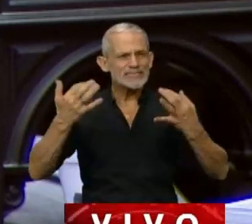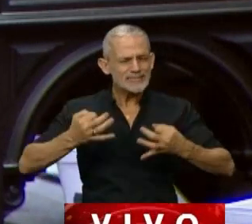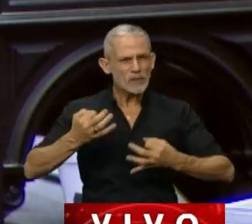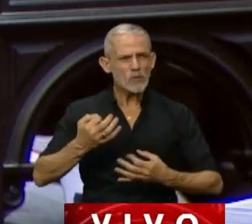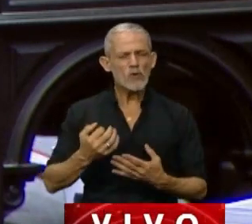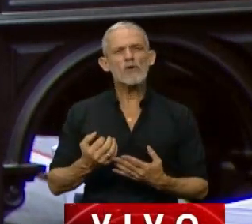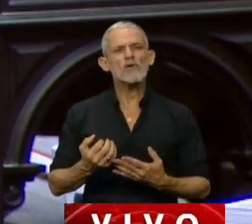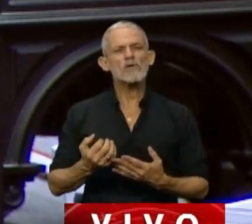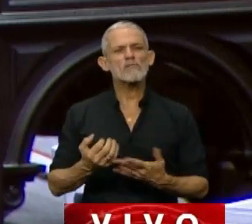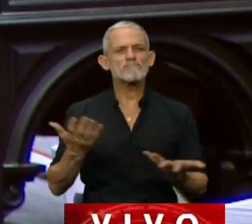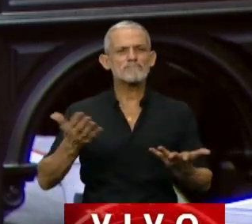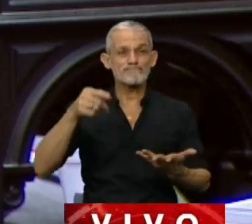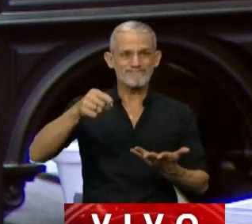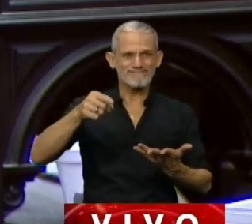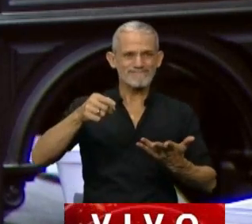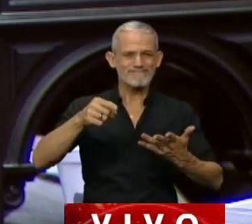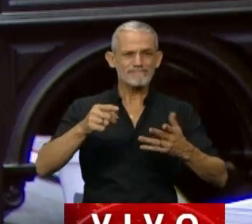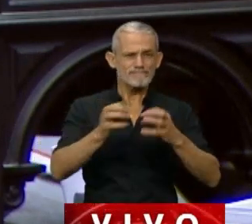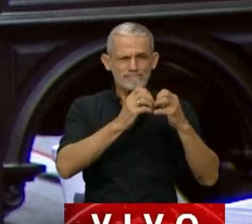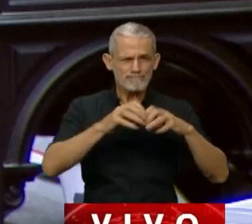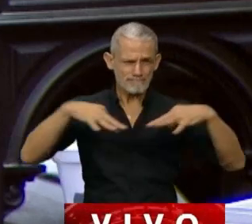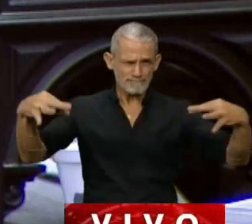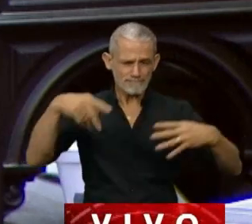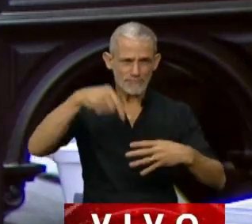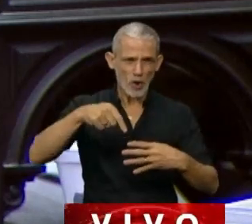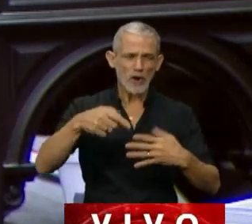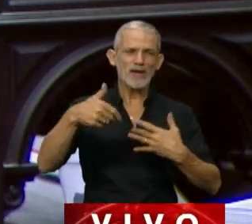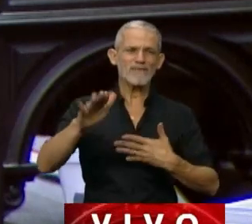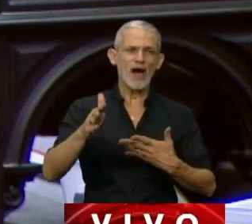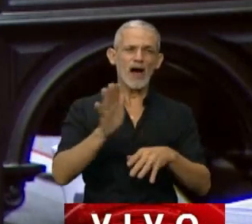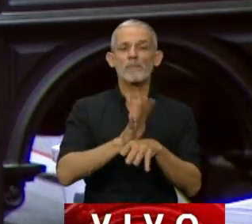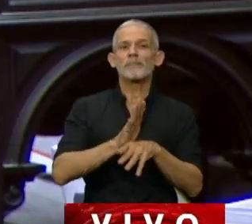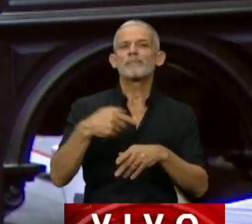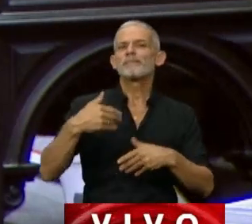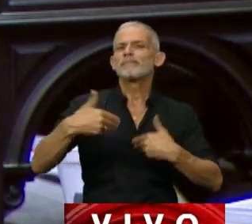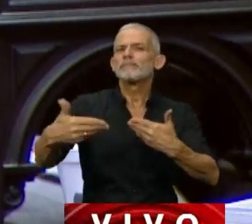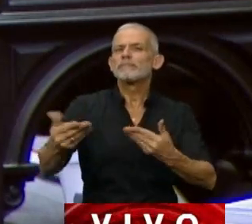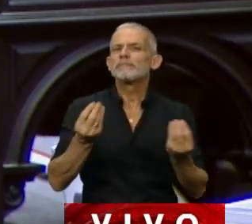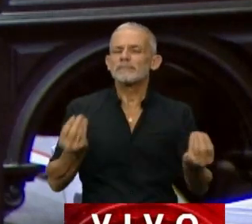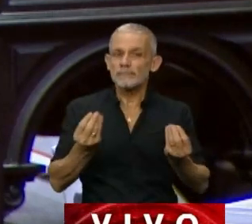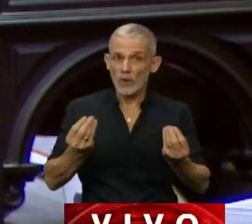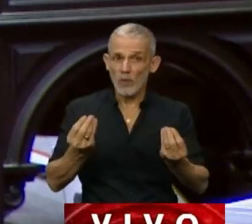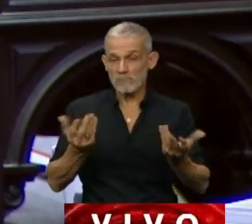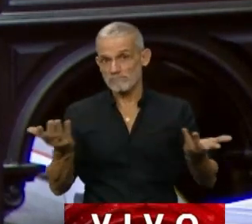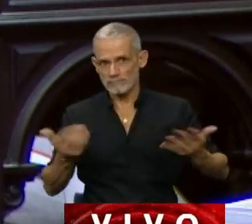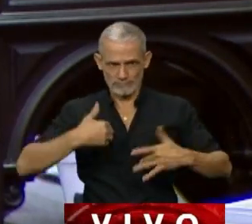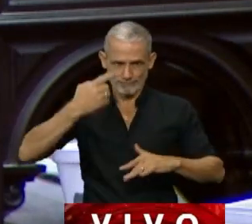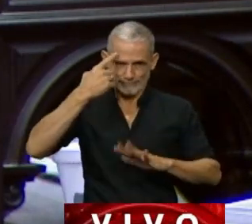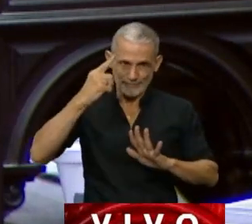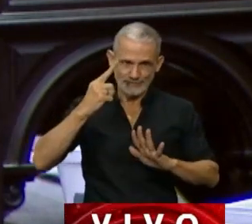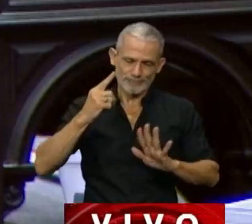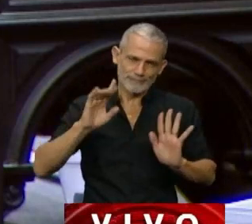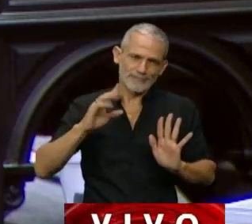seguramente este debate que estamos teniendo hoy nos va a empujar hacia un, o al menos lo que